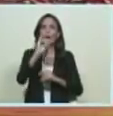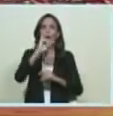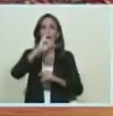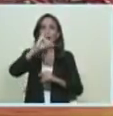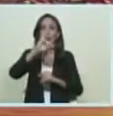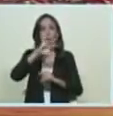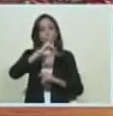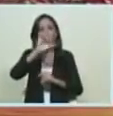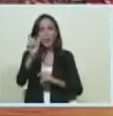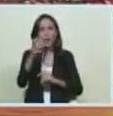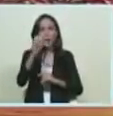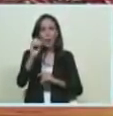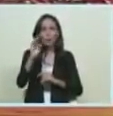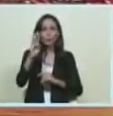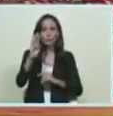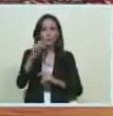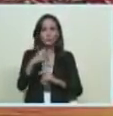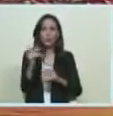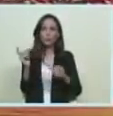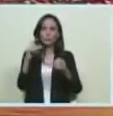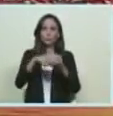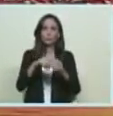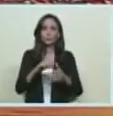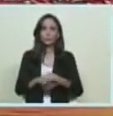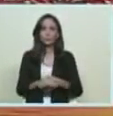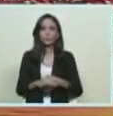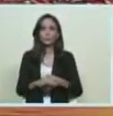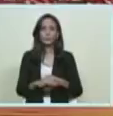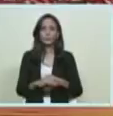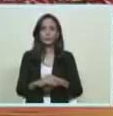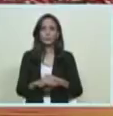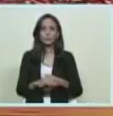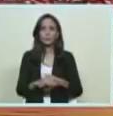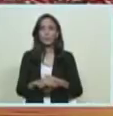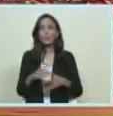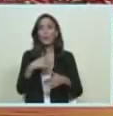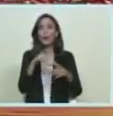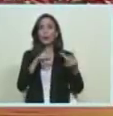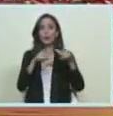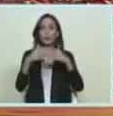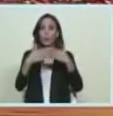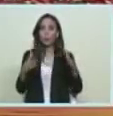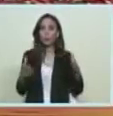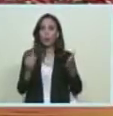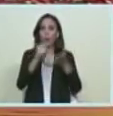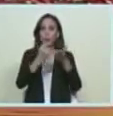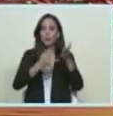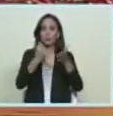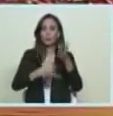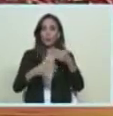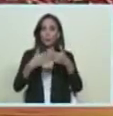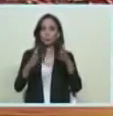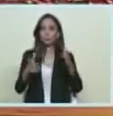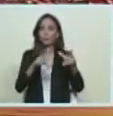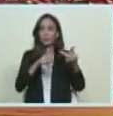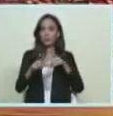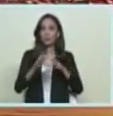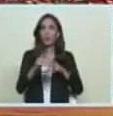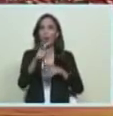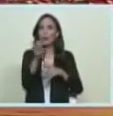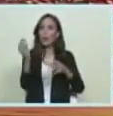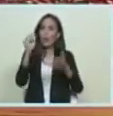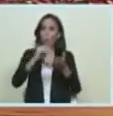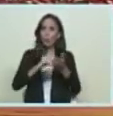www.inj.gov.be. A partir de hoy se abre la inscripción nuevamente. Así que lo que viene es